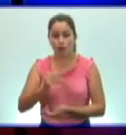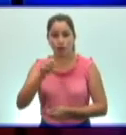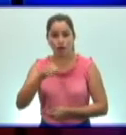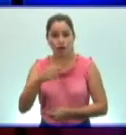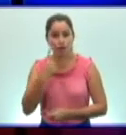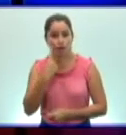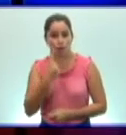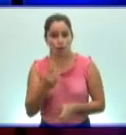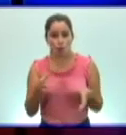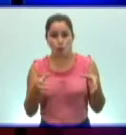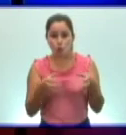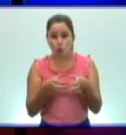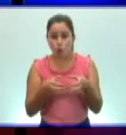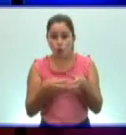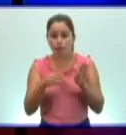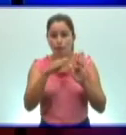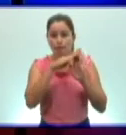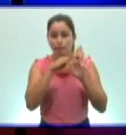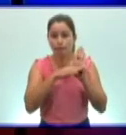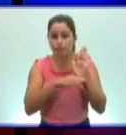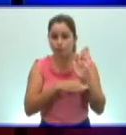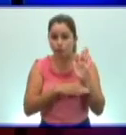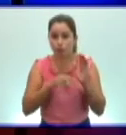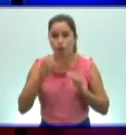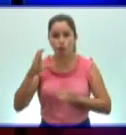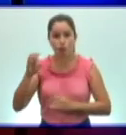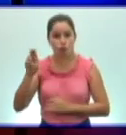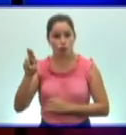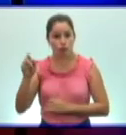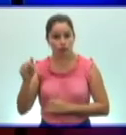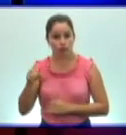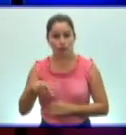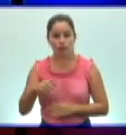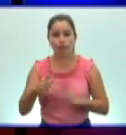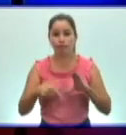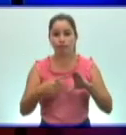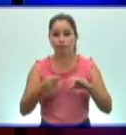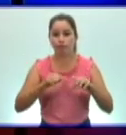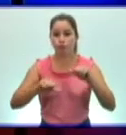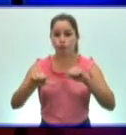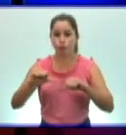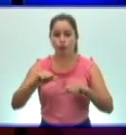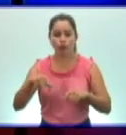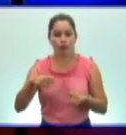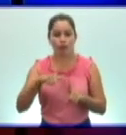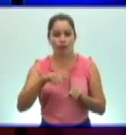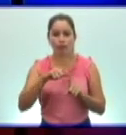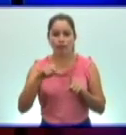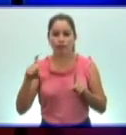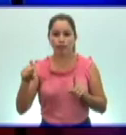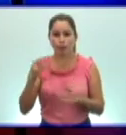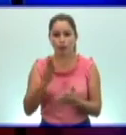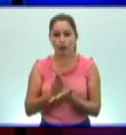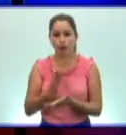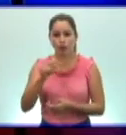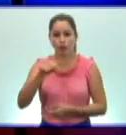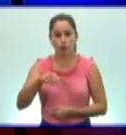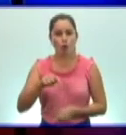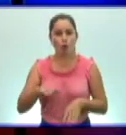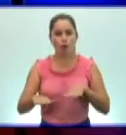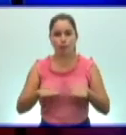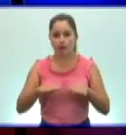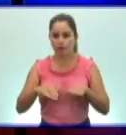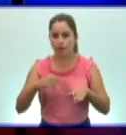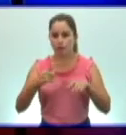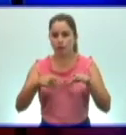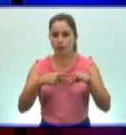aspectos cuantitativos de las disoluciones. De ahí que el tema de la clase de hoy pues va a ser preparación de